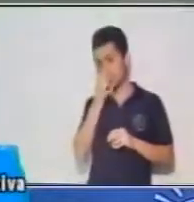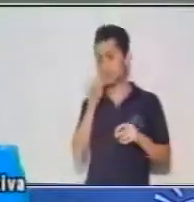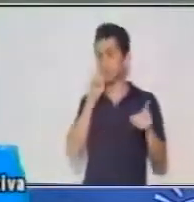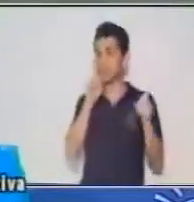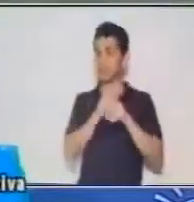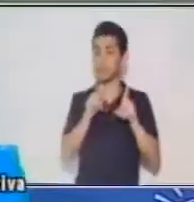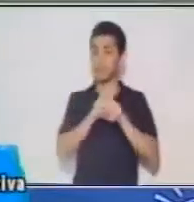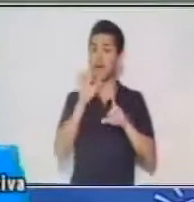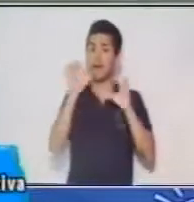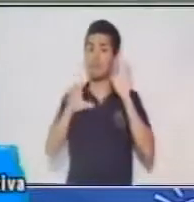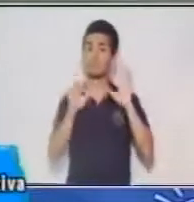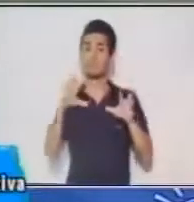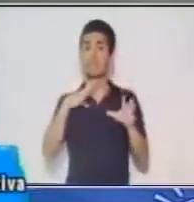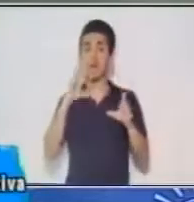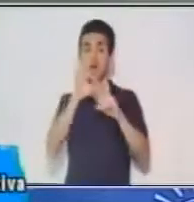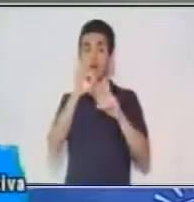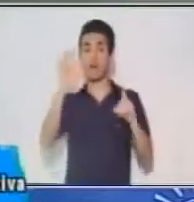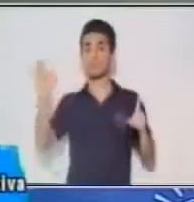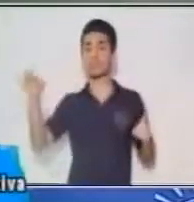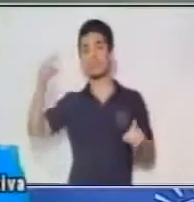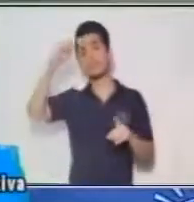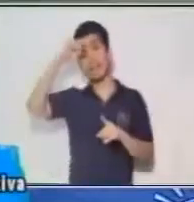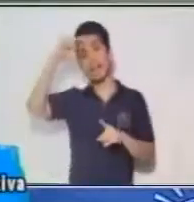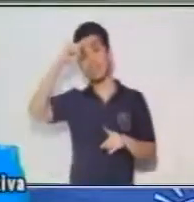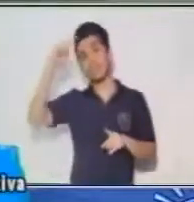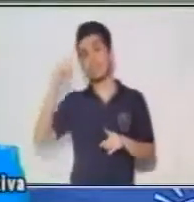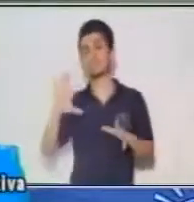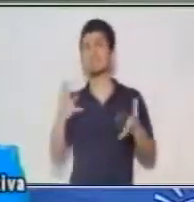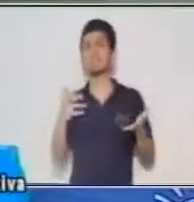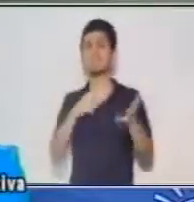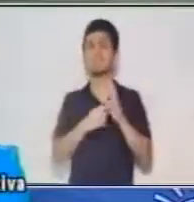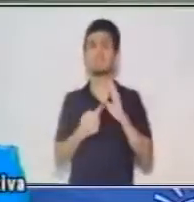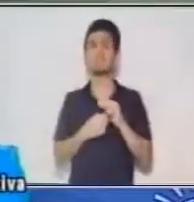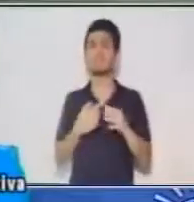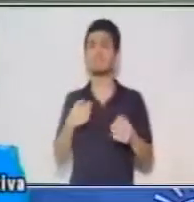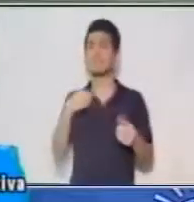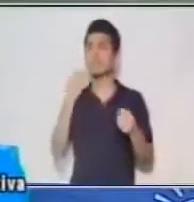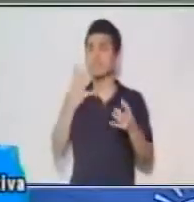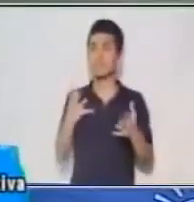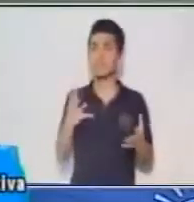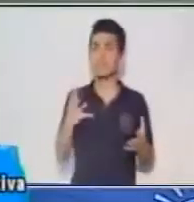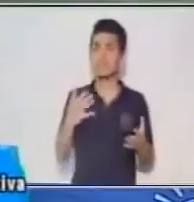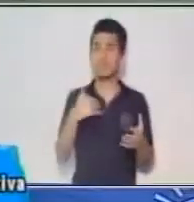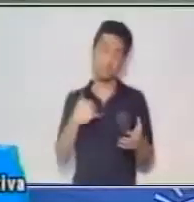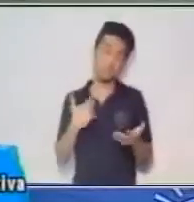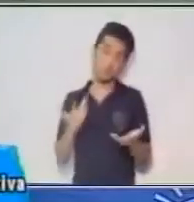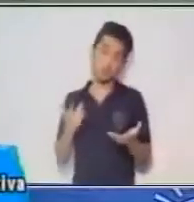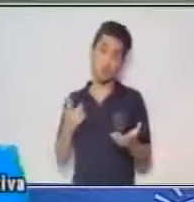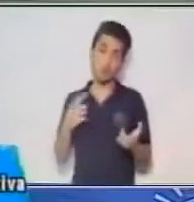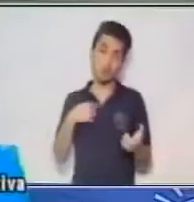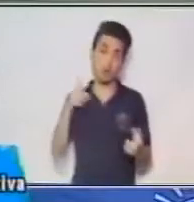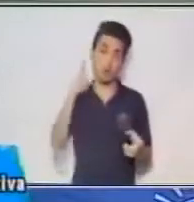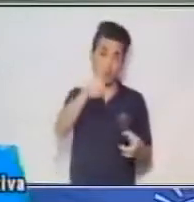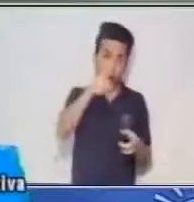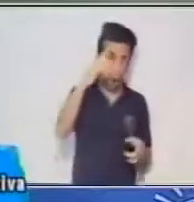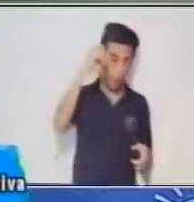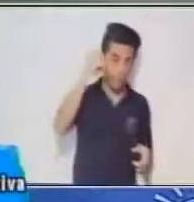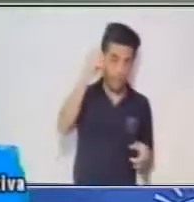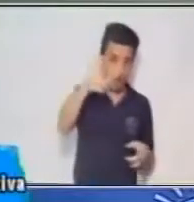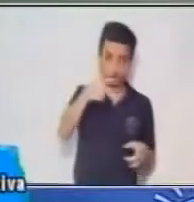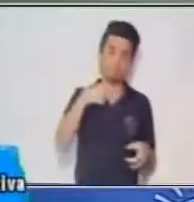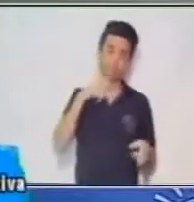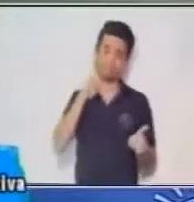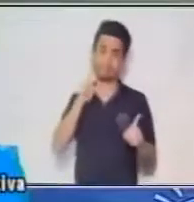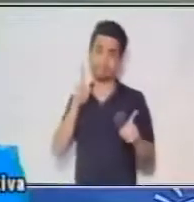que va a dar a conocer si estamos en contra de eso mismo que están